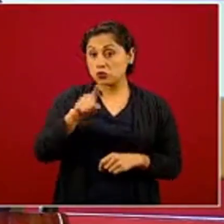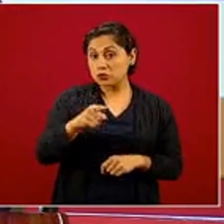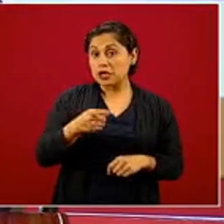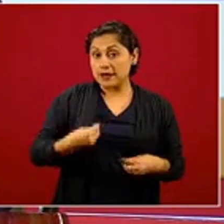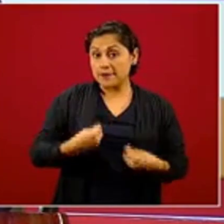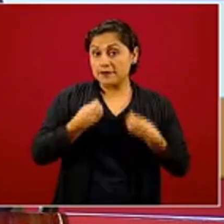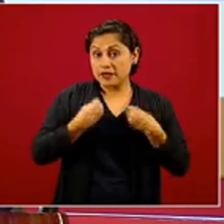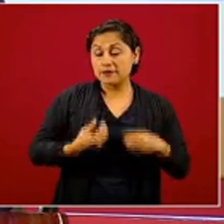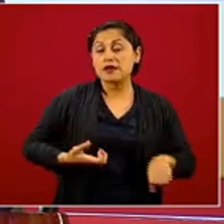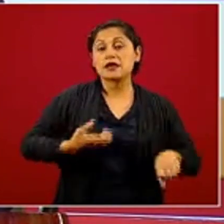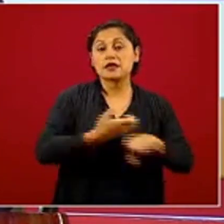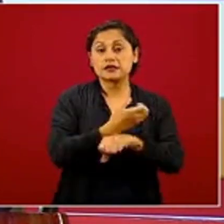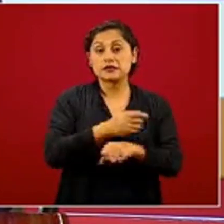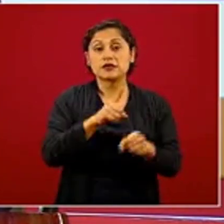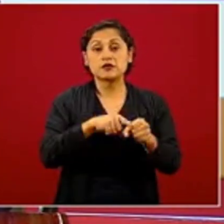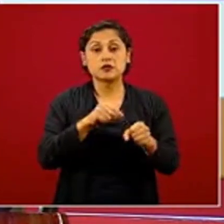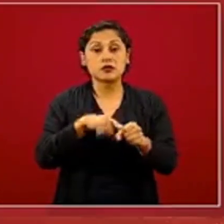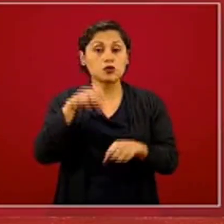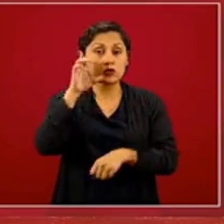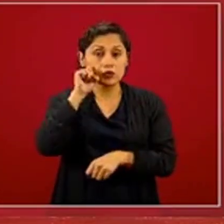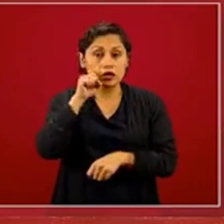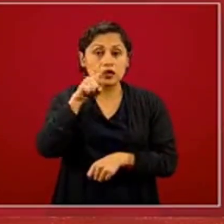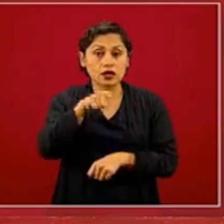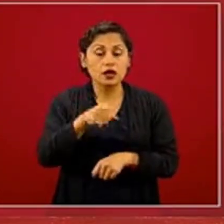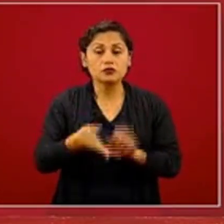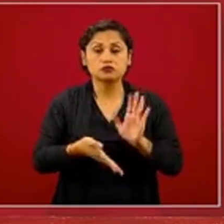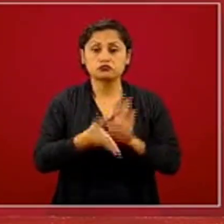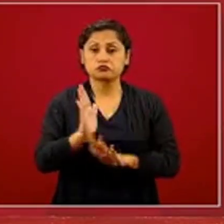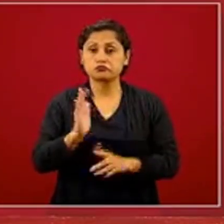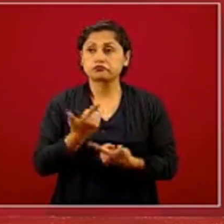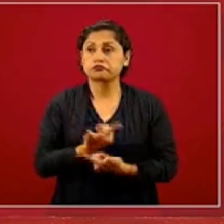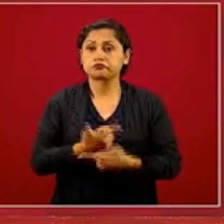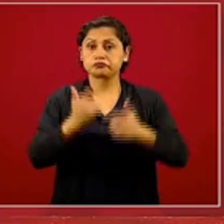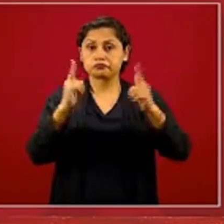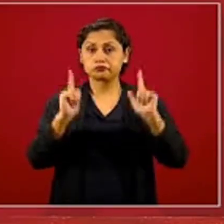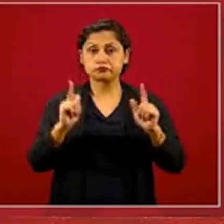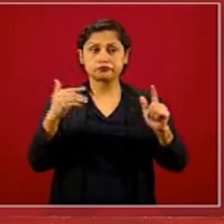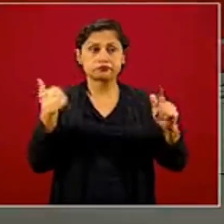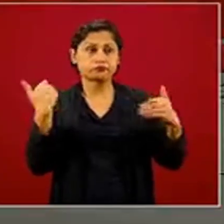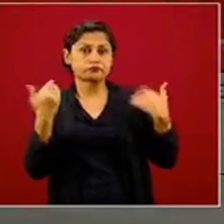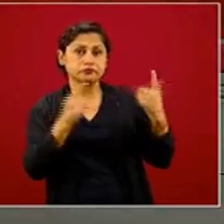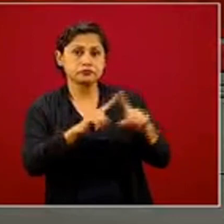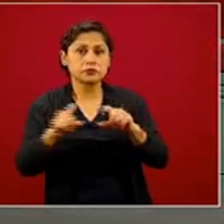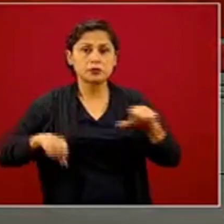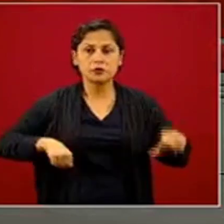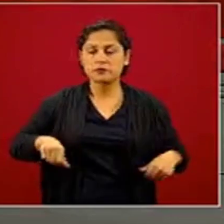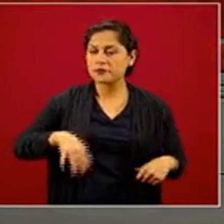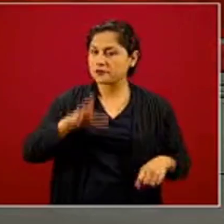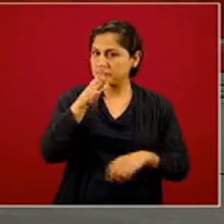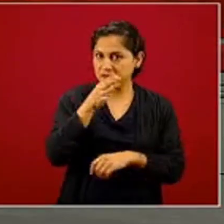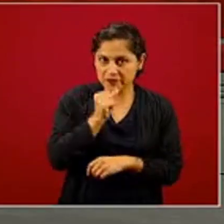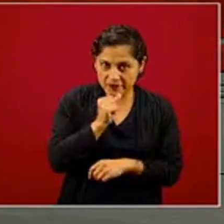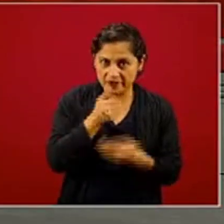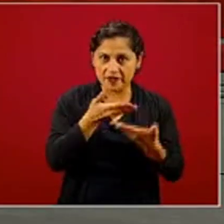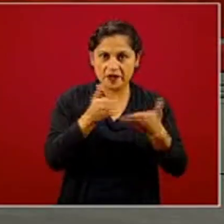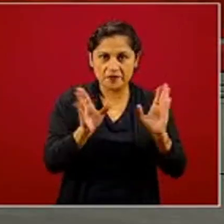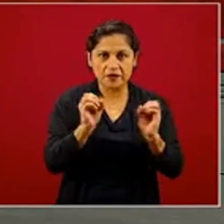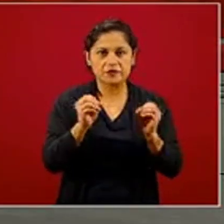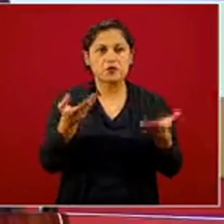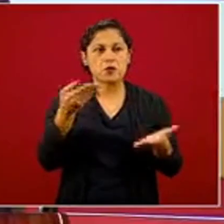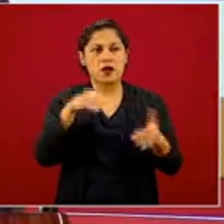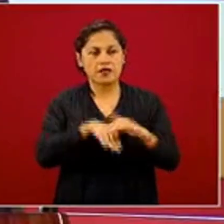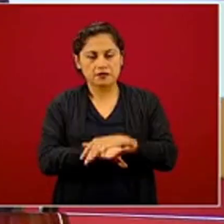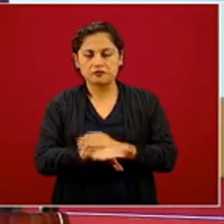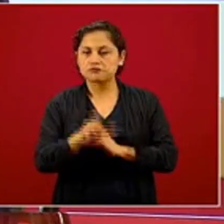podrá retornar al espacio público para actividades recreativas, ni en espacios abiertos ni en espacios cerrados. Entonces, no hay nada